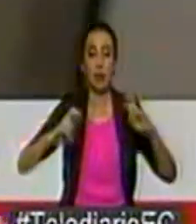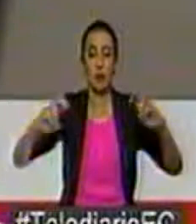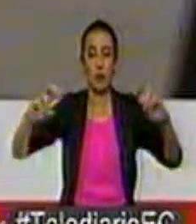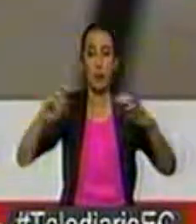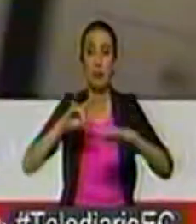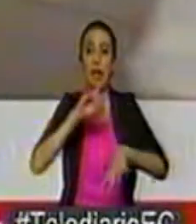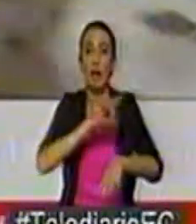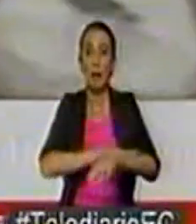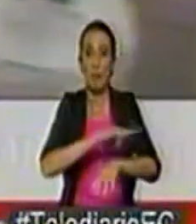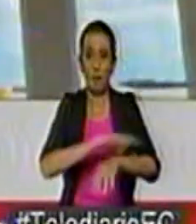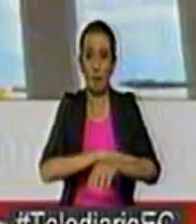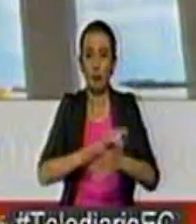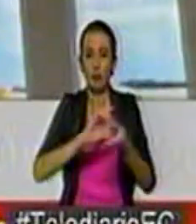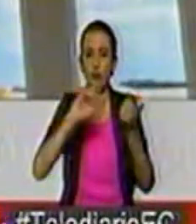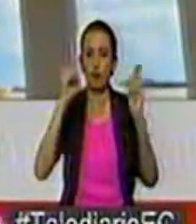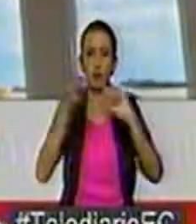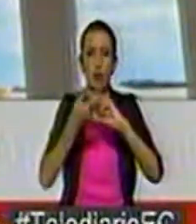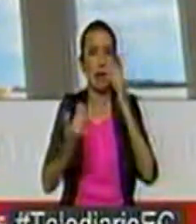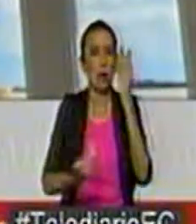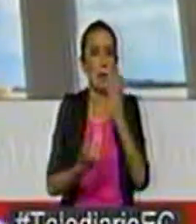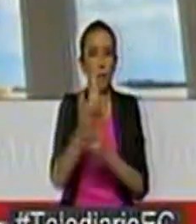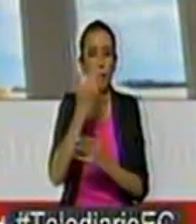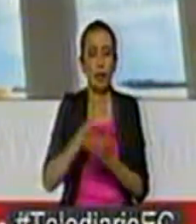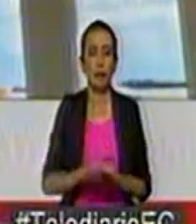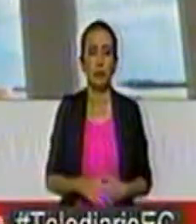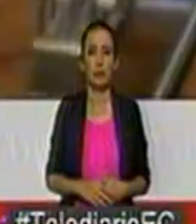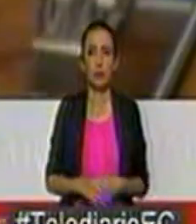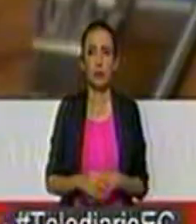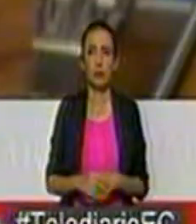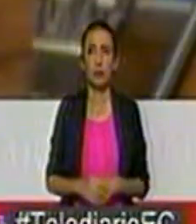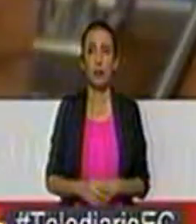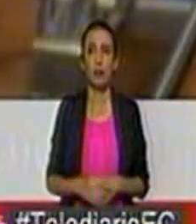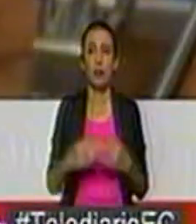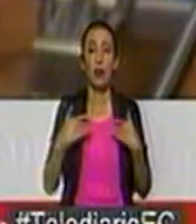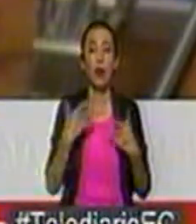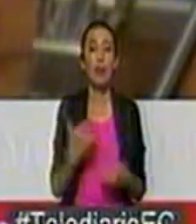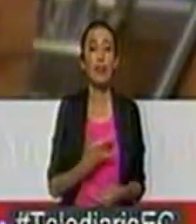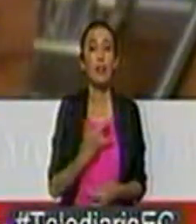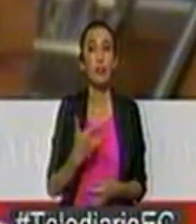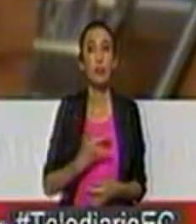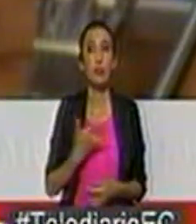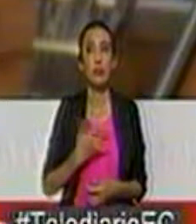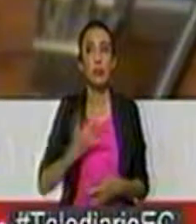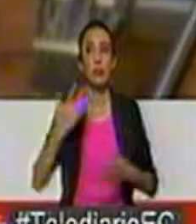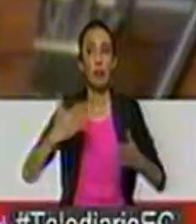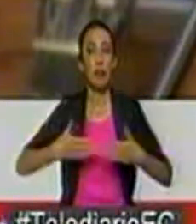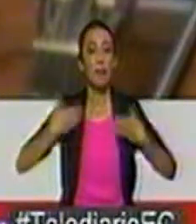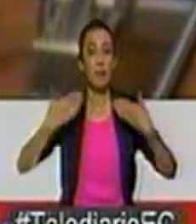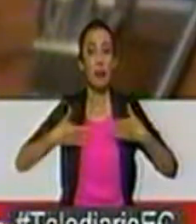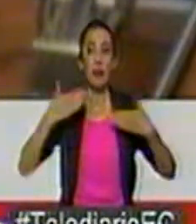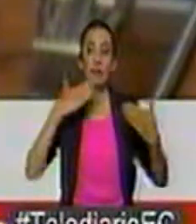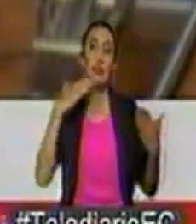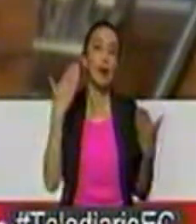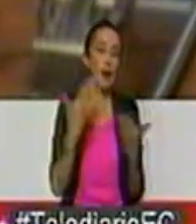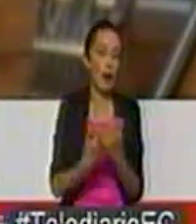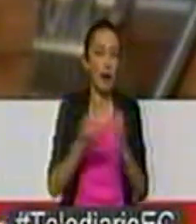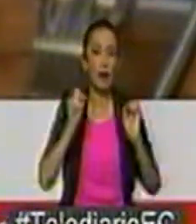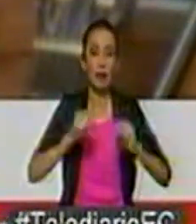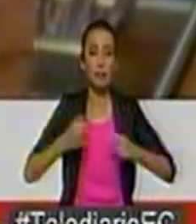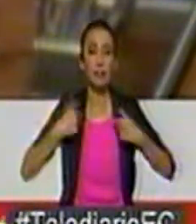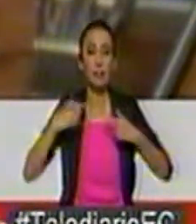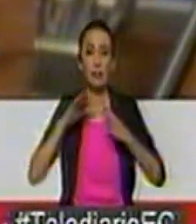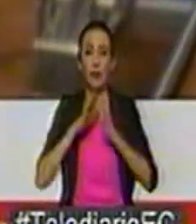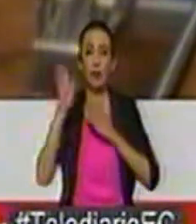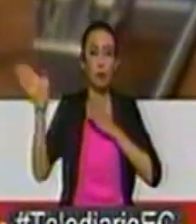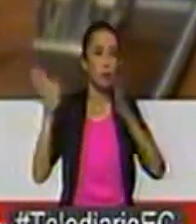fueron renovadas y el sistema eléctrico repotenciado. Nos sentimos felices y agradecidos porque no tendremos que